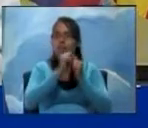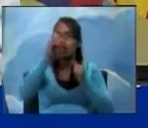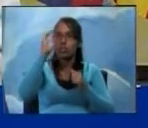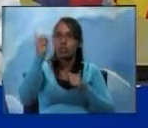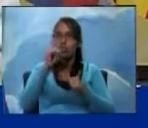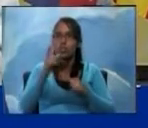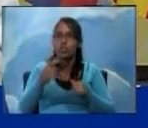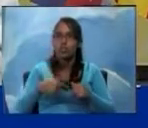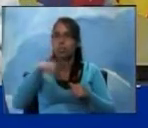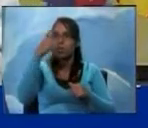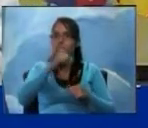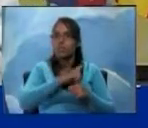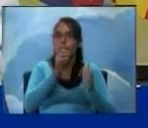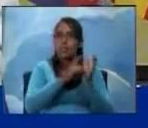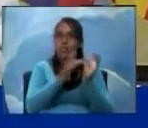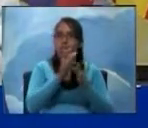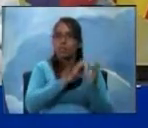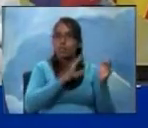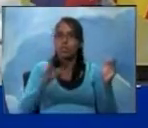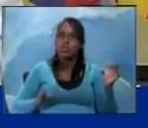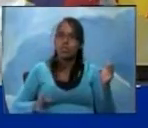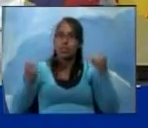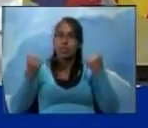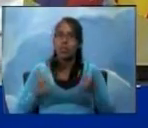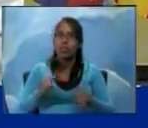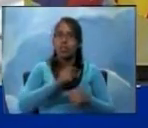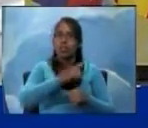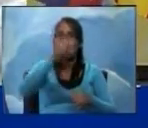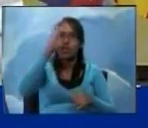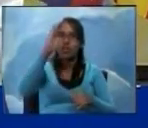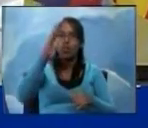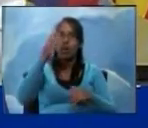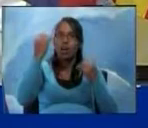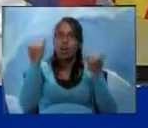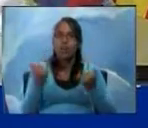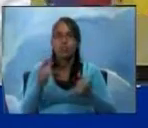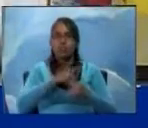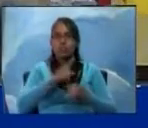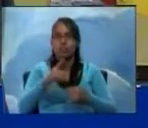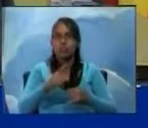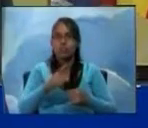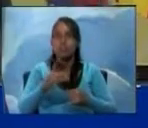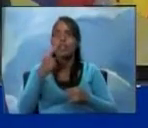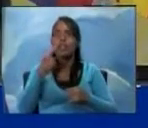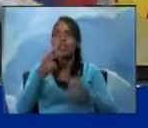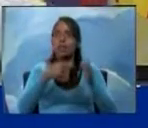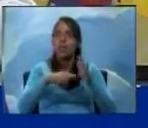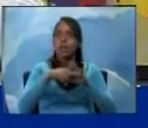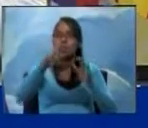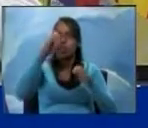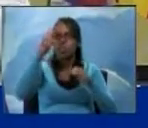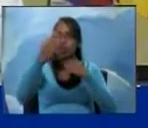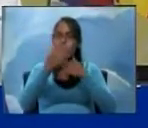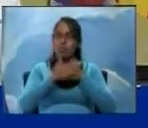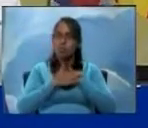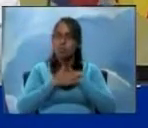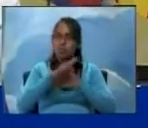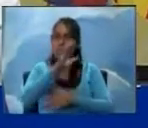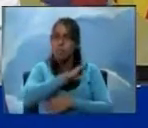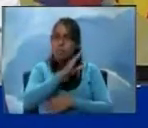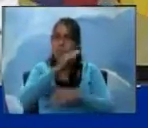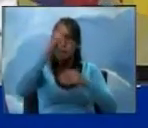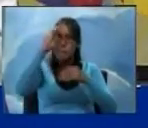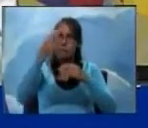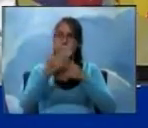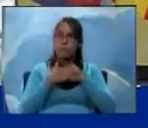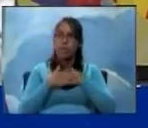de Jesucristo, el Hijo de Dios. Y ahora ora conmigo y ora fuerte. Diga conmigo, Dios mío. Dios, Dios